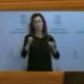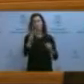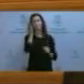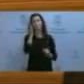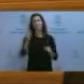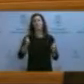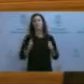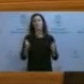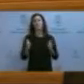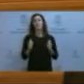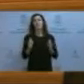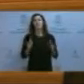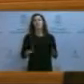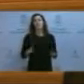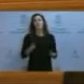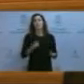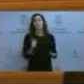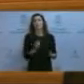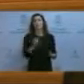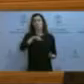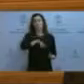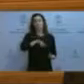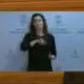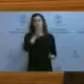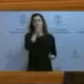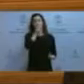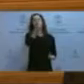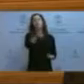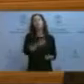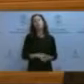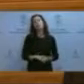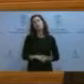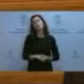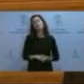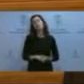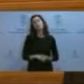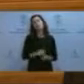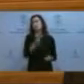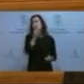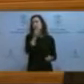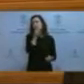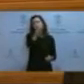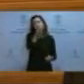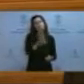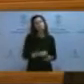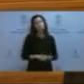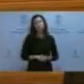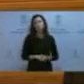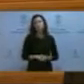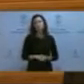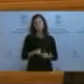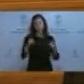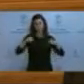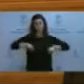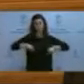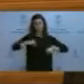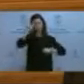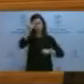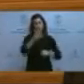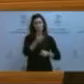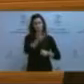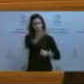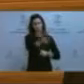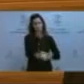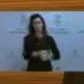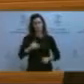asturianos lo que estamos es abochornados. Y ahora le voy a explicar por qué. Estamos abochornados, en primer lugar, porque hoy, y con máximo respeto a usted como